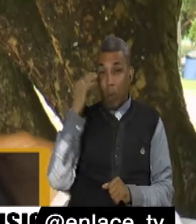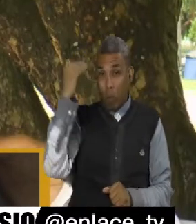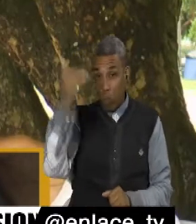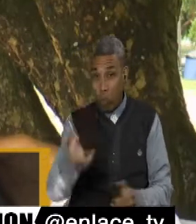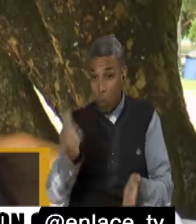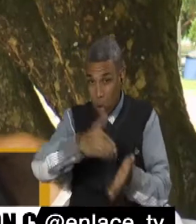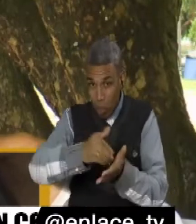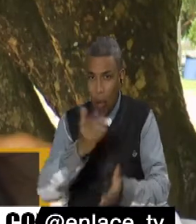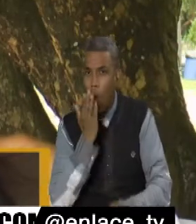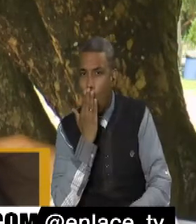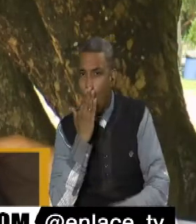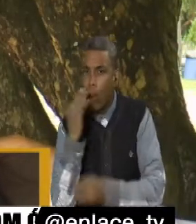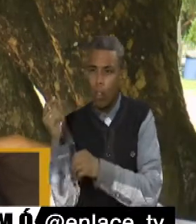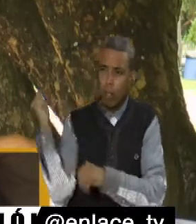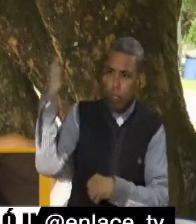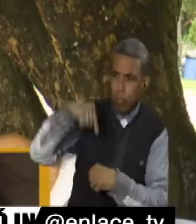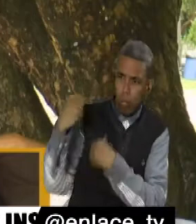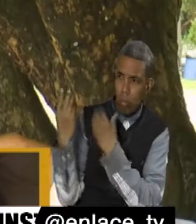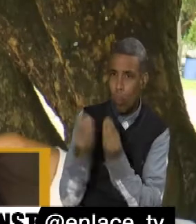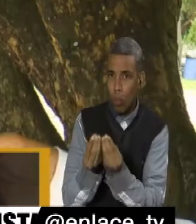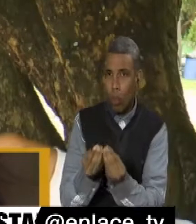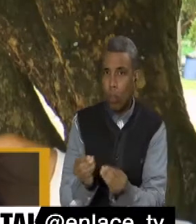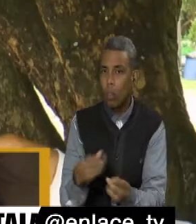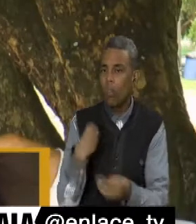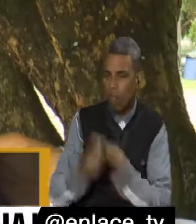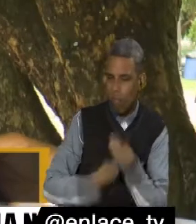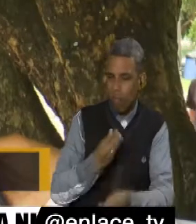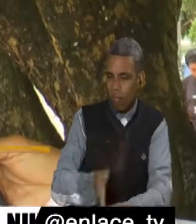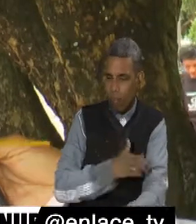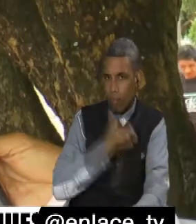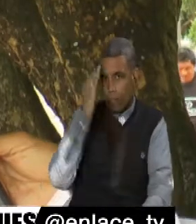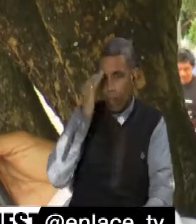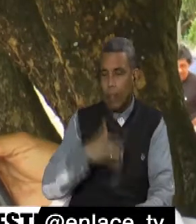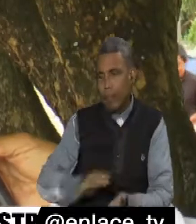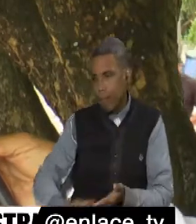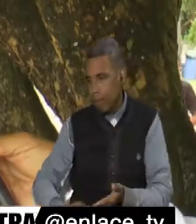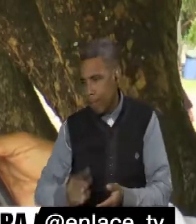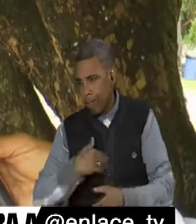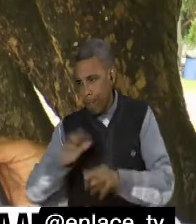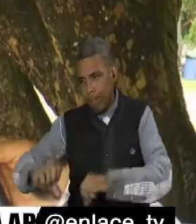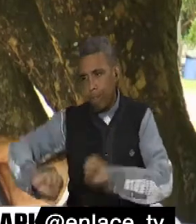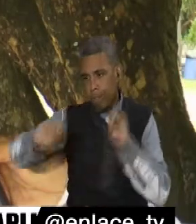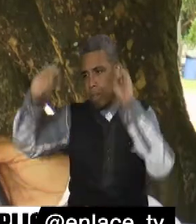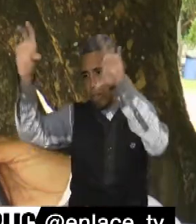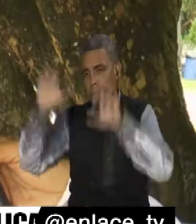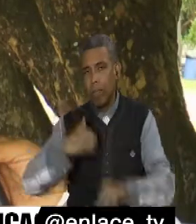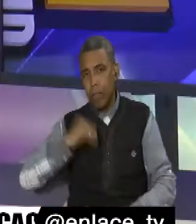también queda como fruto de esto una gran articulación que hay institucional en el municipio de Barranca Bermeja.